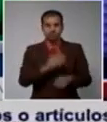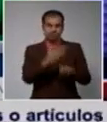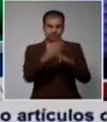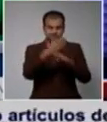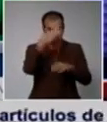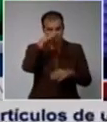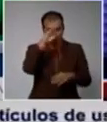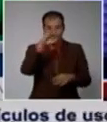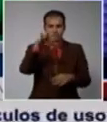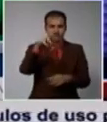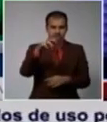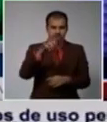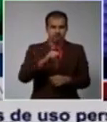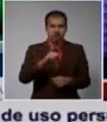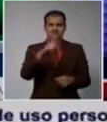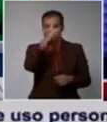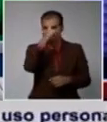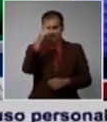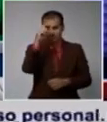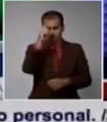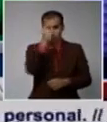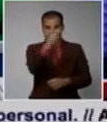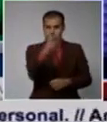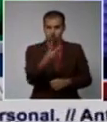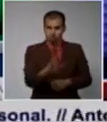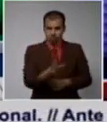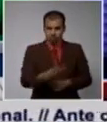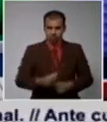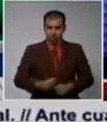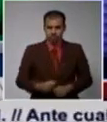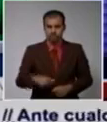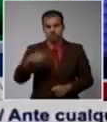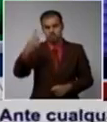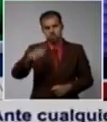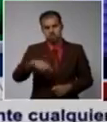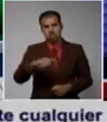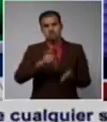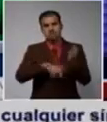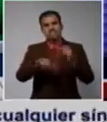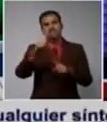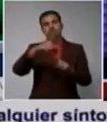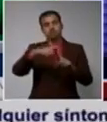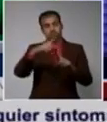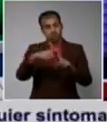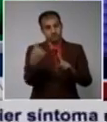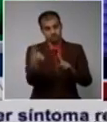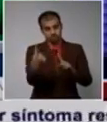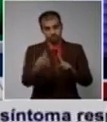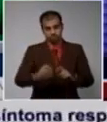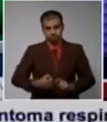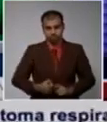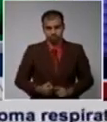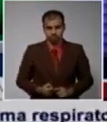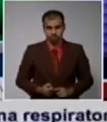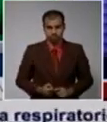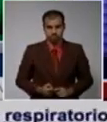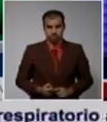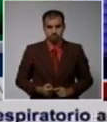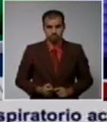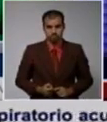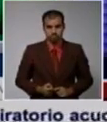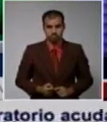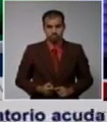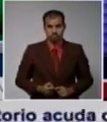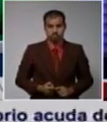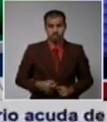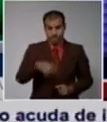Pinar del Río y Santi Espíritus 2, y uno de la provincia de Las Tunas. 7 de los 15 que se